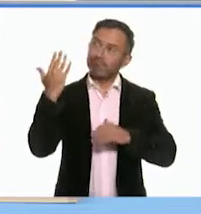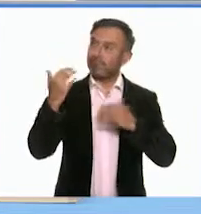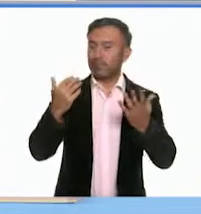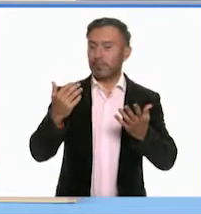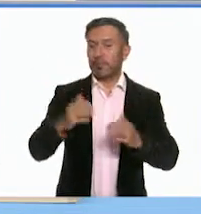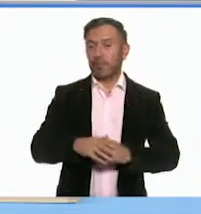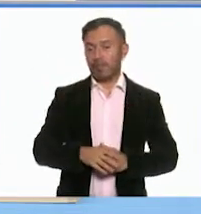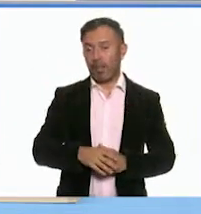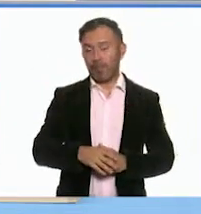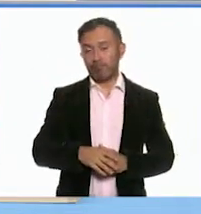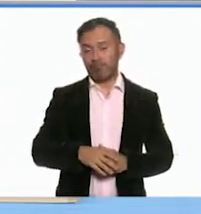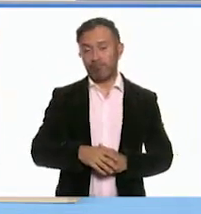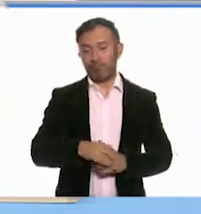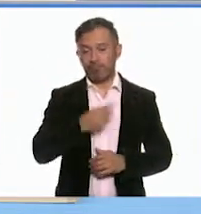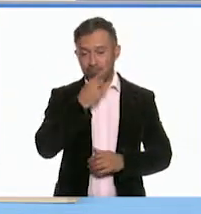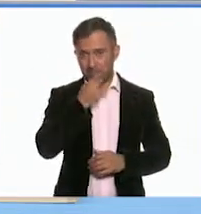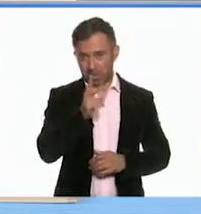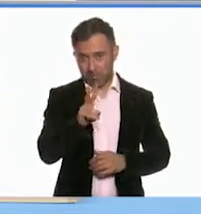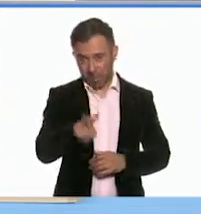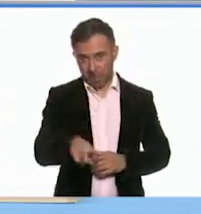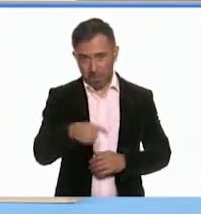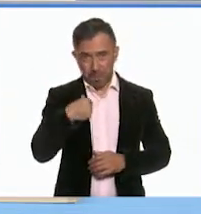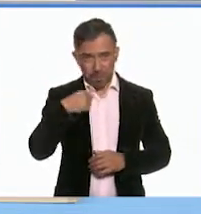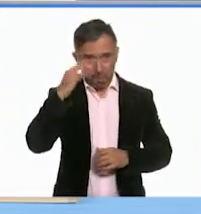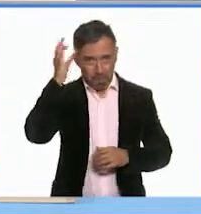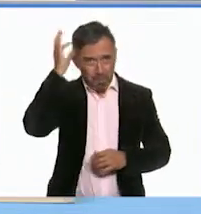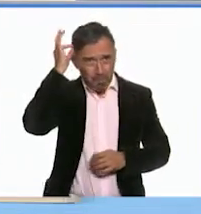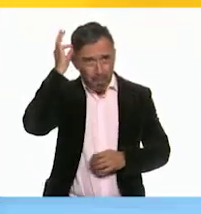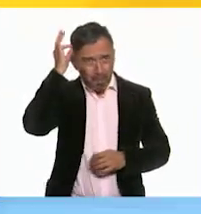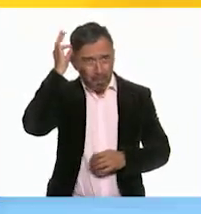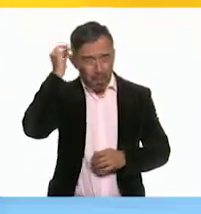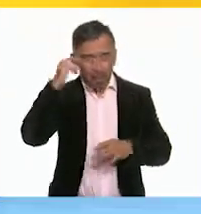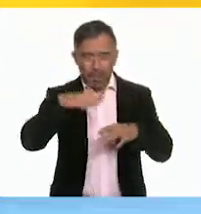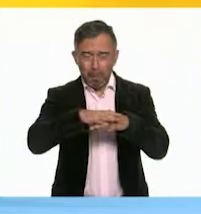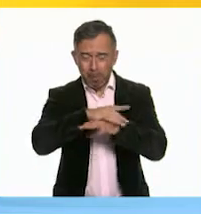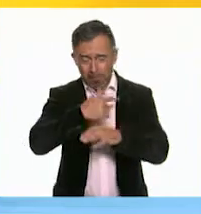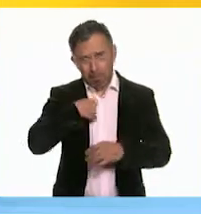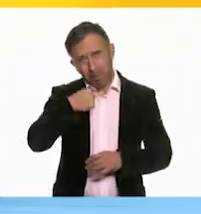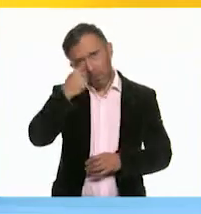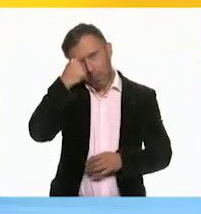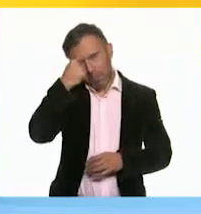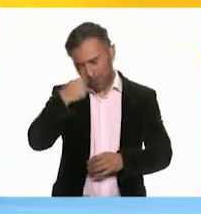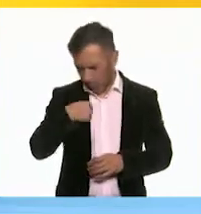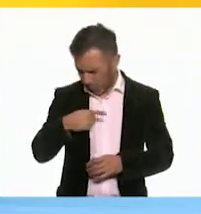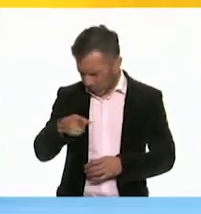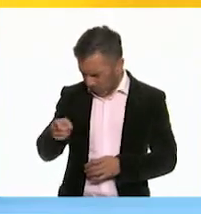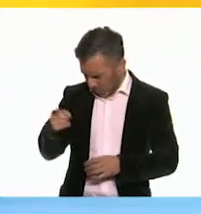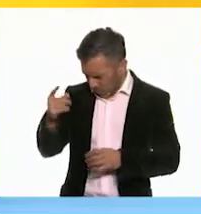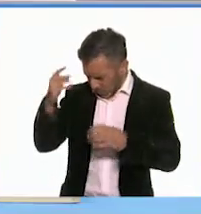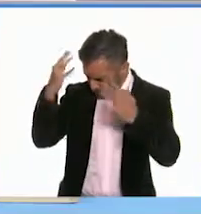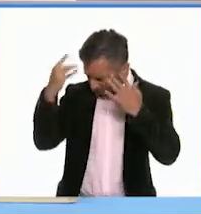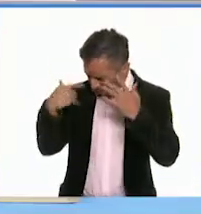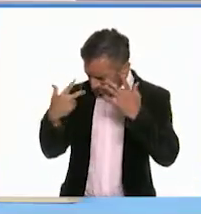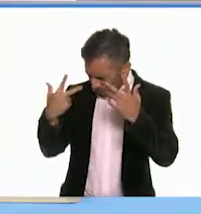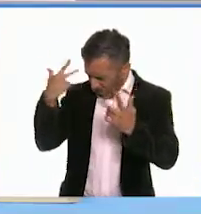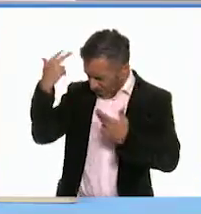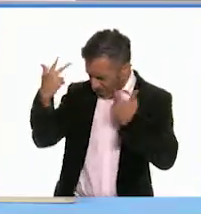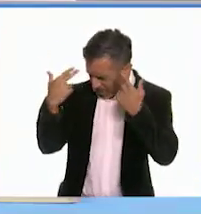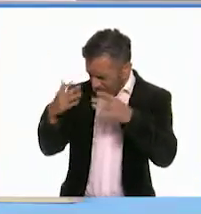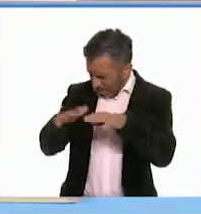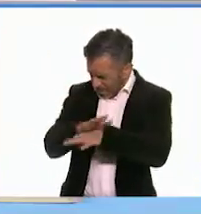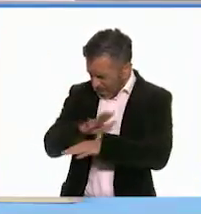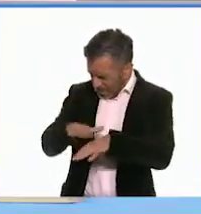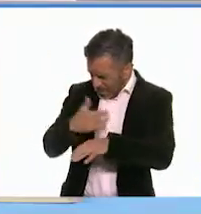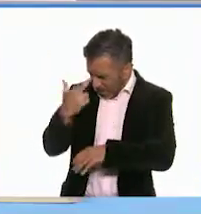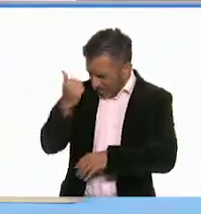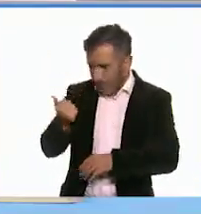Aunque la verdad extraño un poquito mi cabello. Pero, ¿por qué te lo cortaste, Raúl? Uy, es que